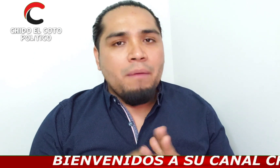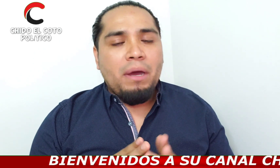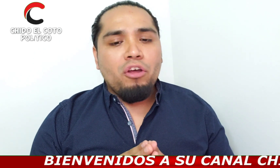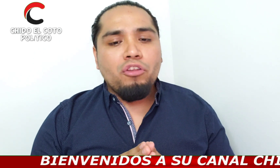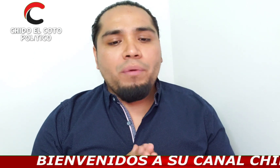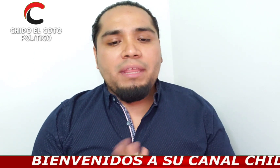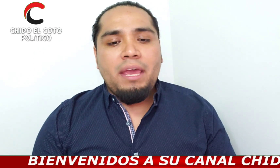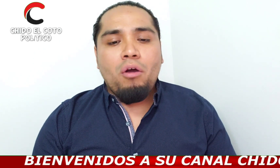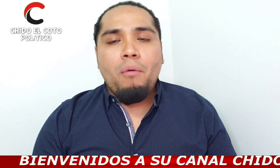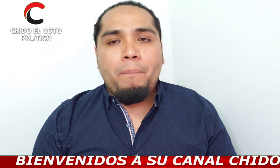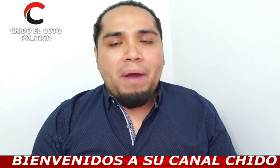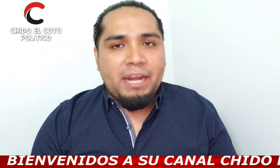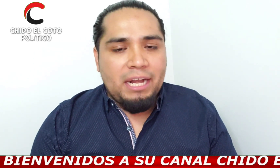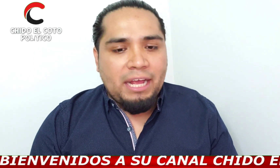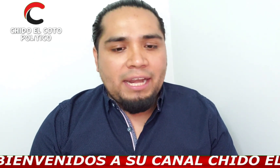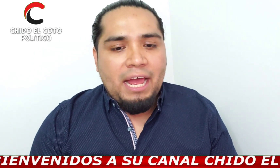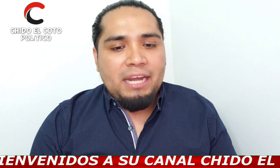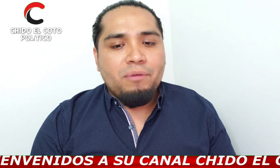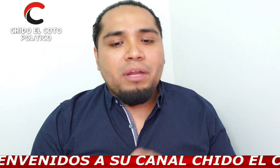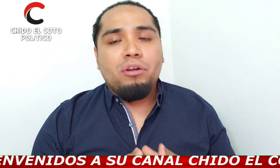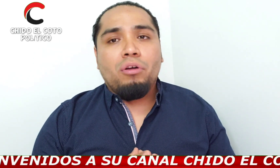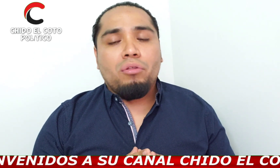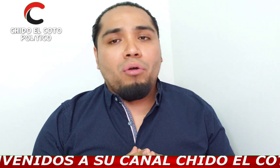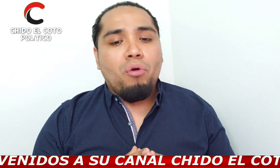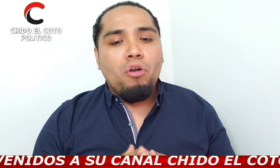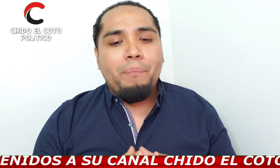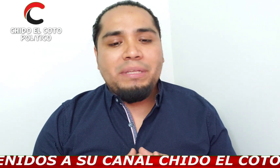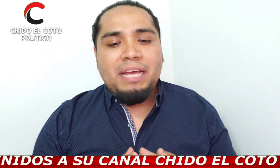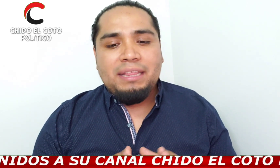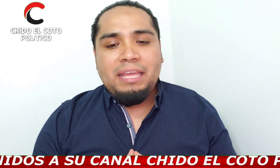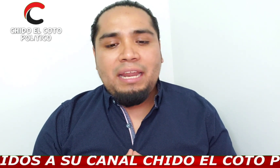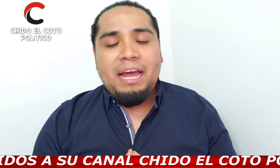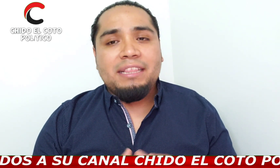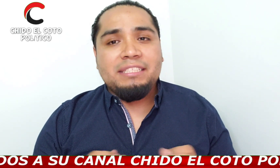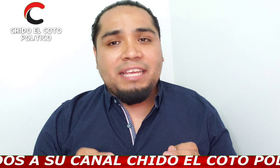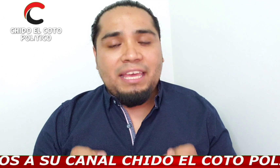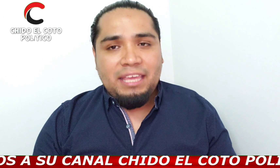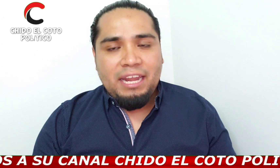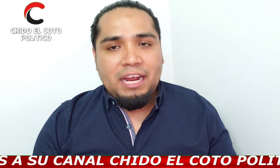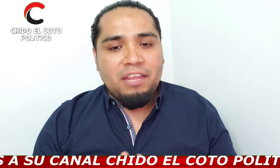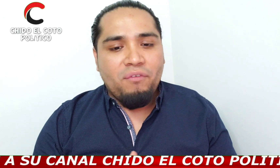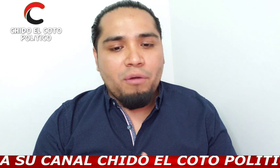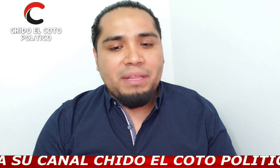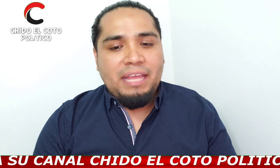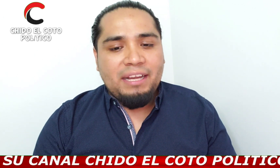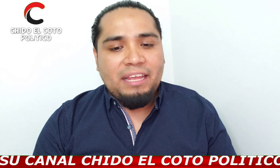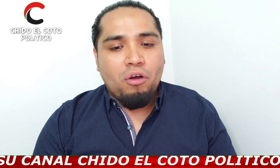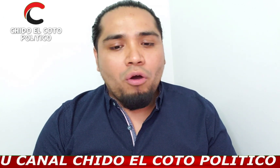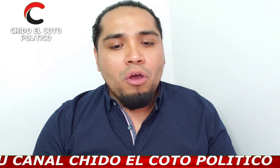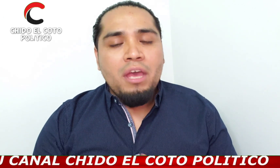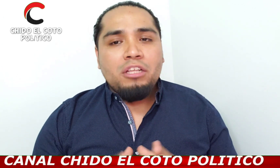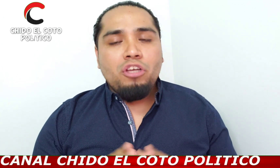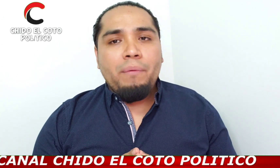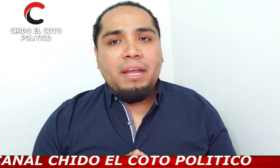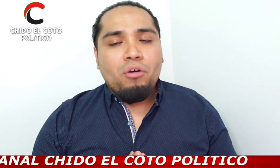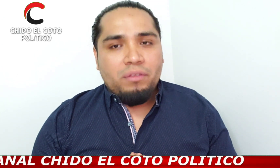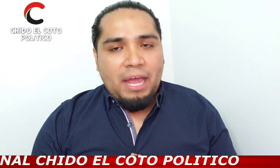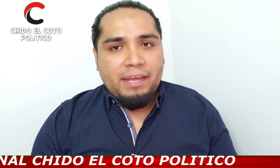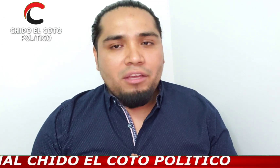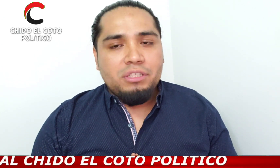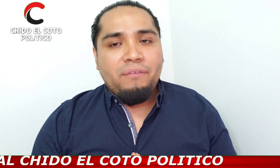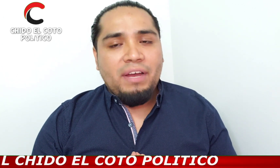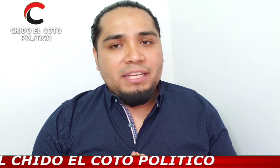TV, para otro video para el canal. Y bueno, el doctor Hugo López-Gatell, antes que dieran el informe técnico